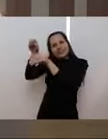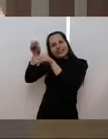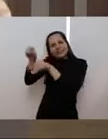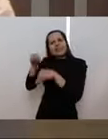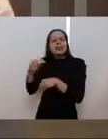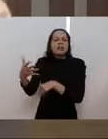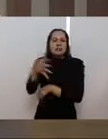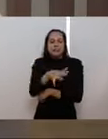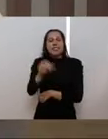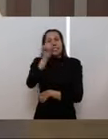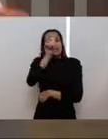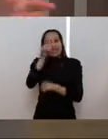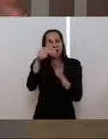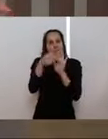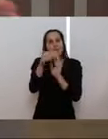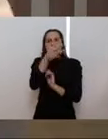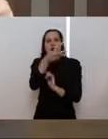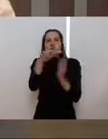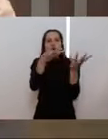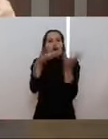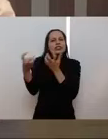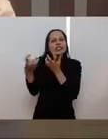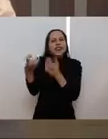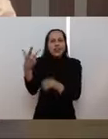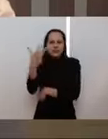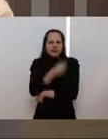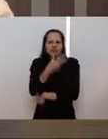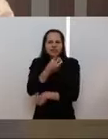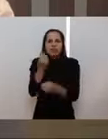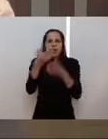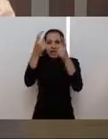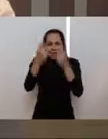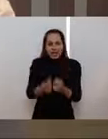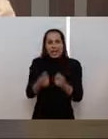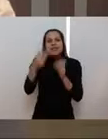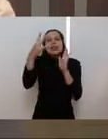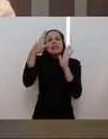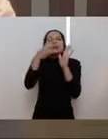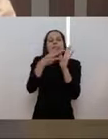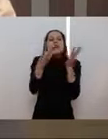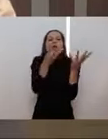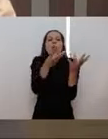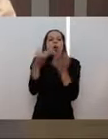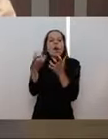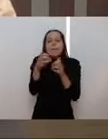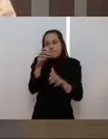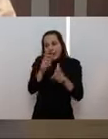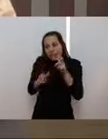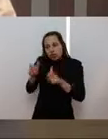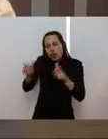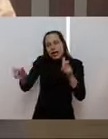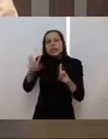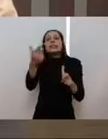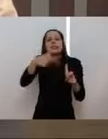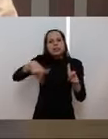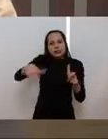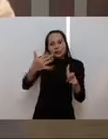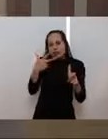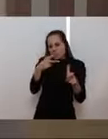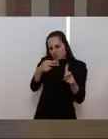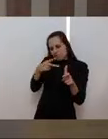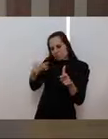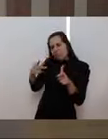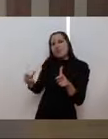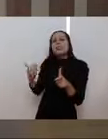7.800 dosis para un promedio de 3 mil 800 funcionarios y personal que presta servicio de